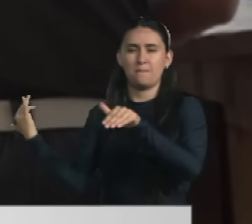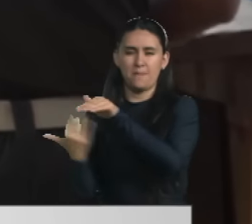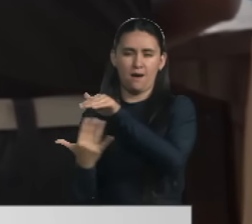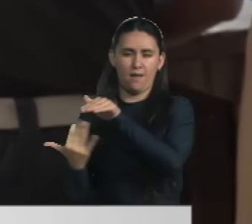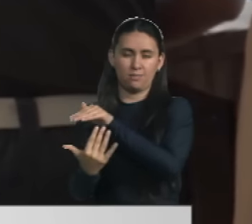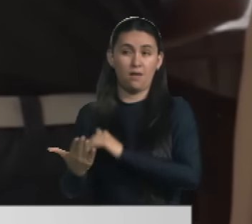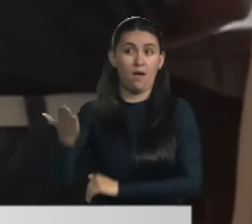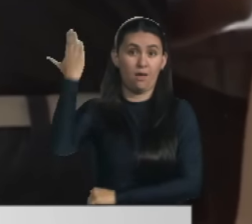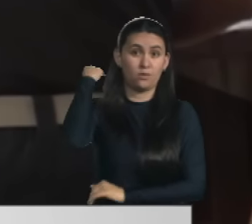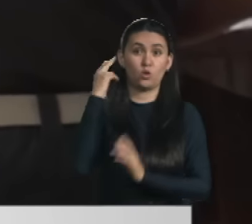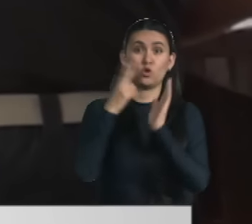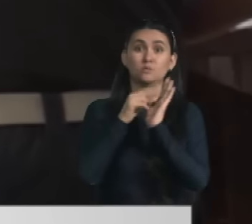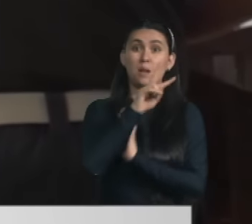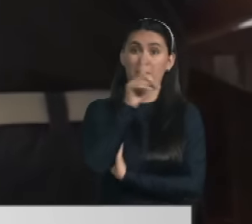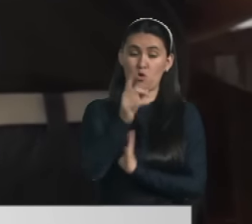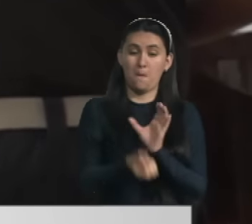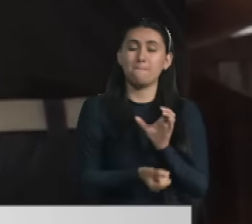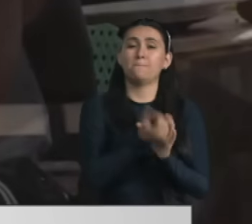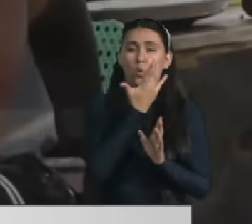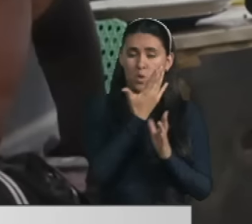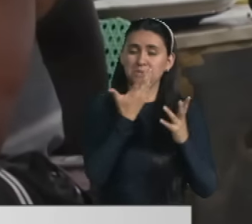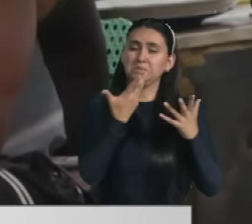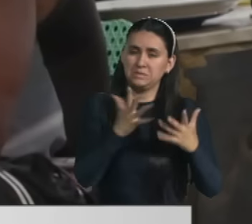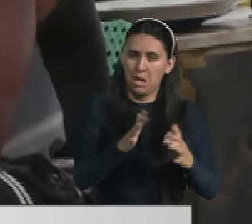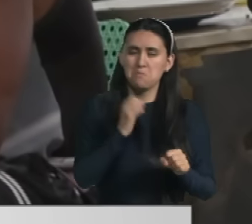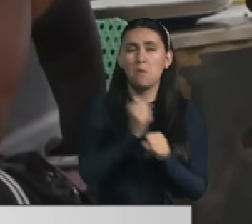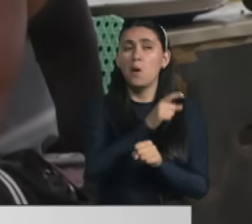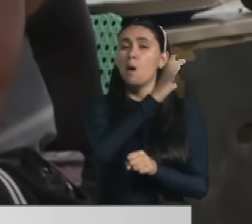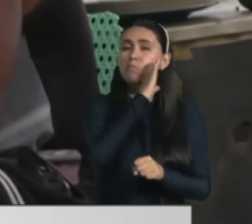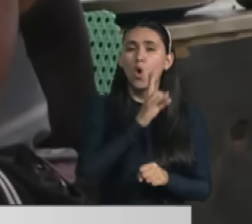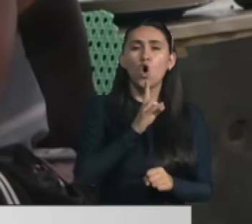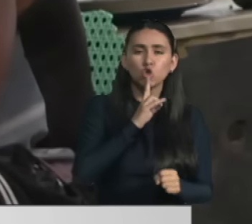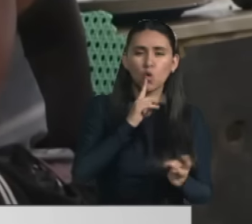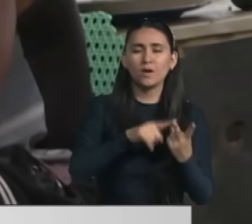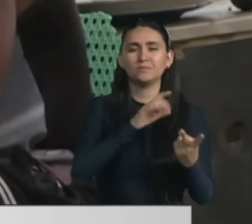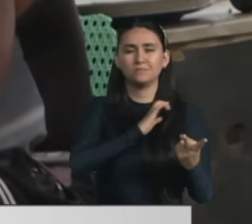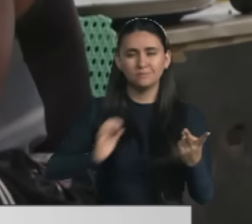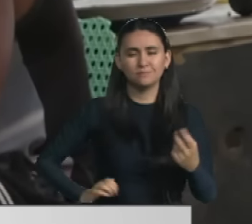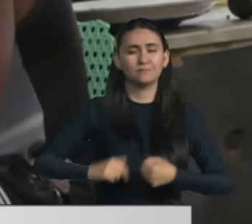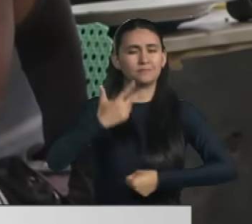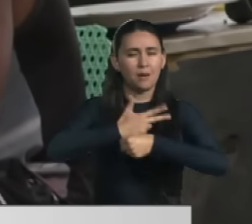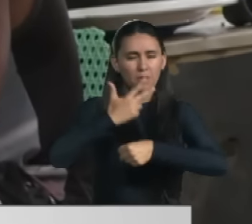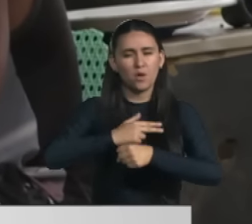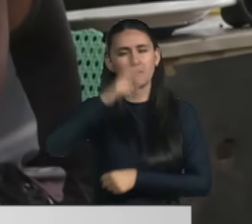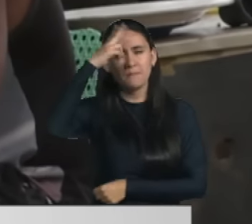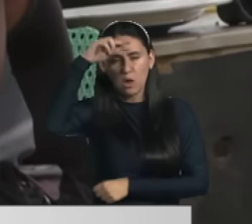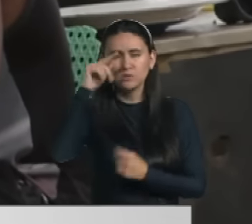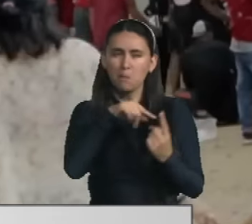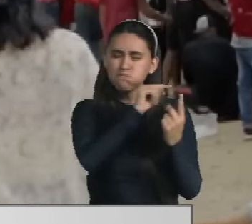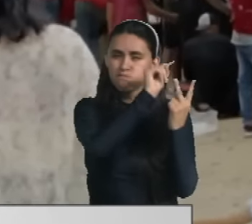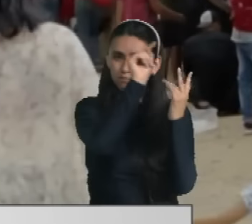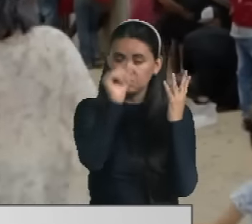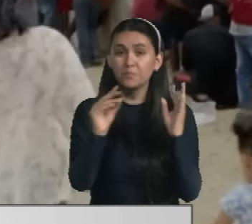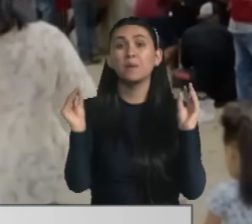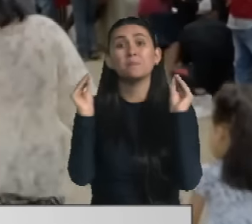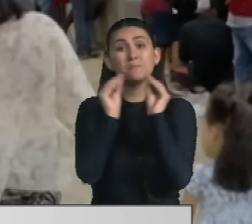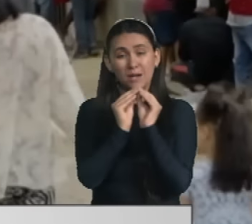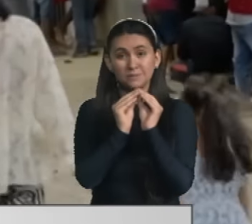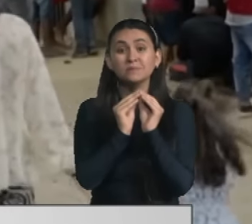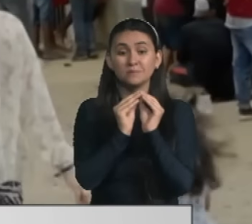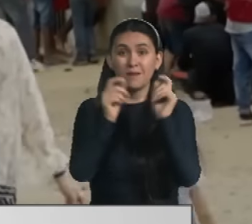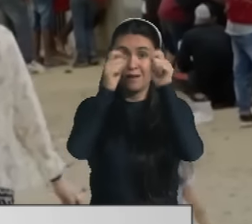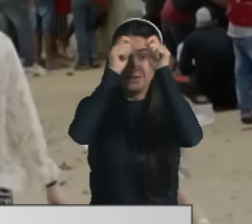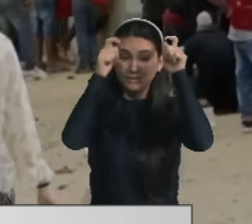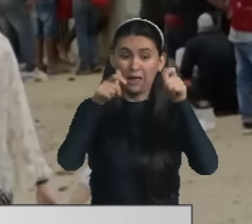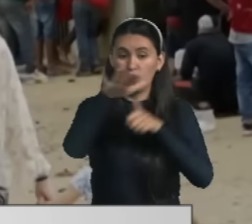año 2021 y que ya ha operado en Honduras, Guatemala, El Salvador y México. Al mismo tiempo, el Departamento de Estado anunció